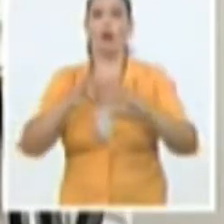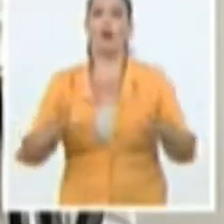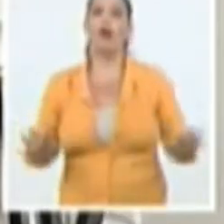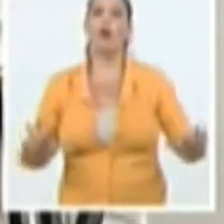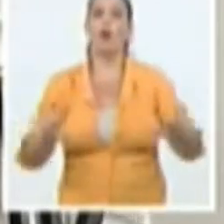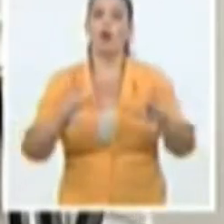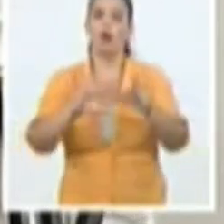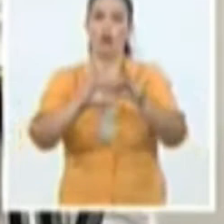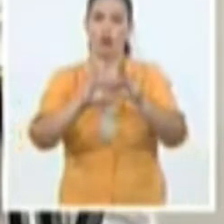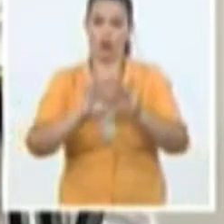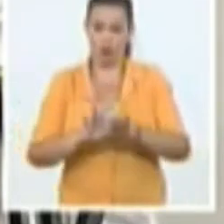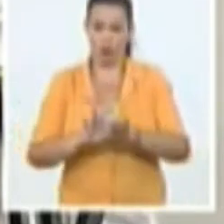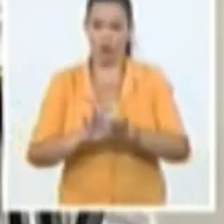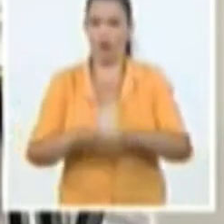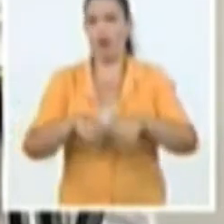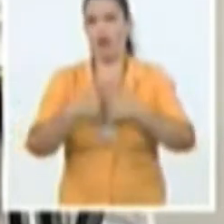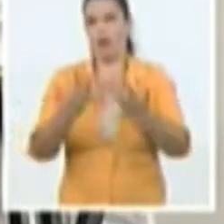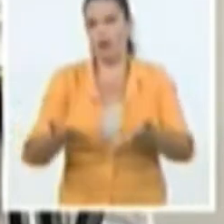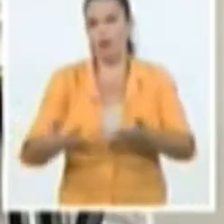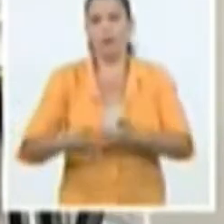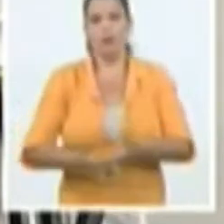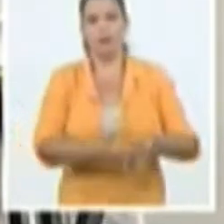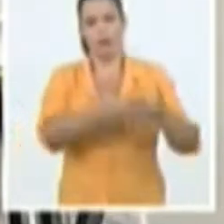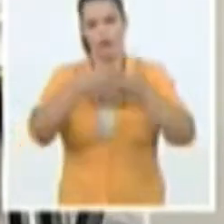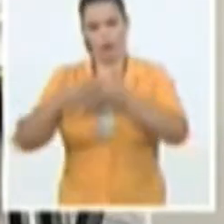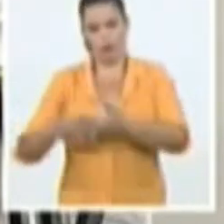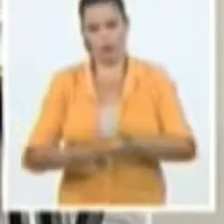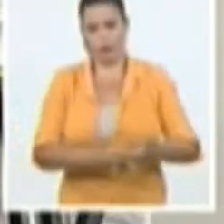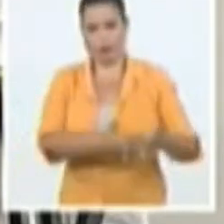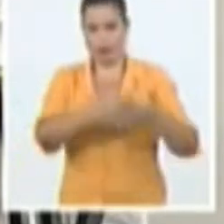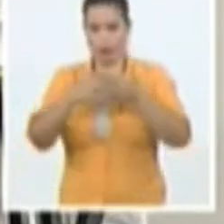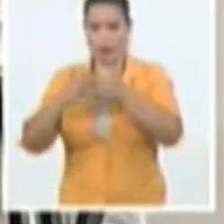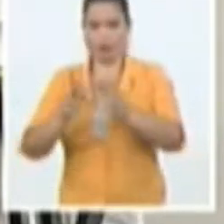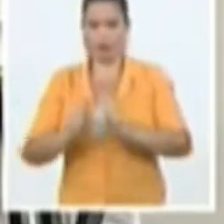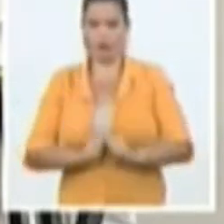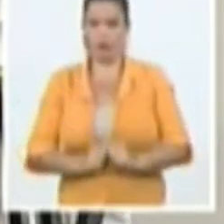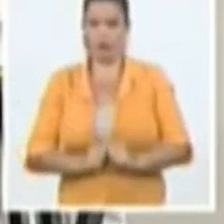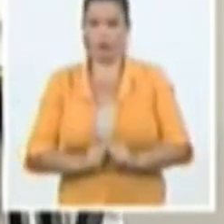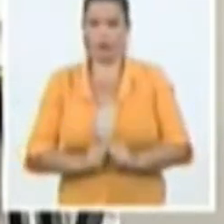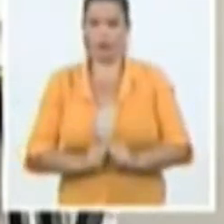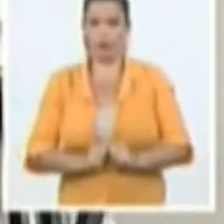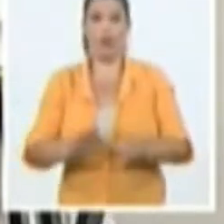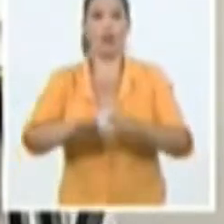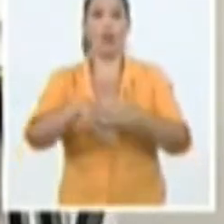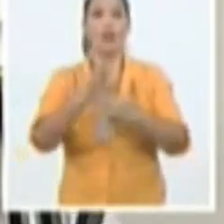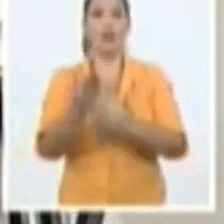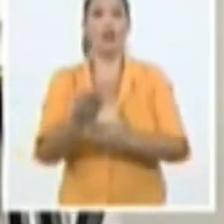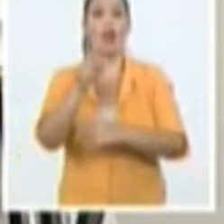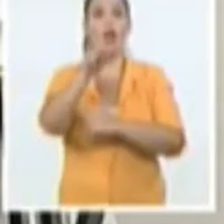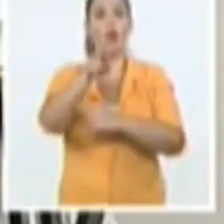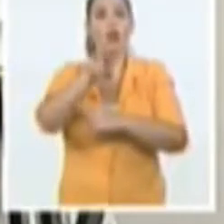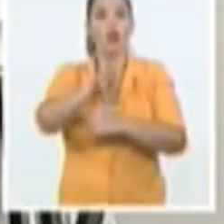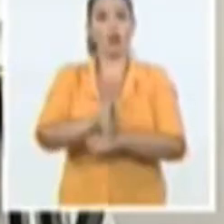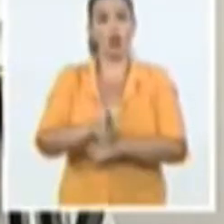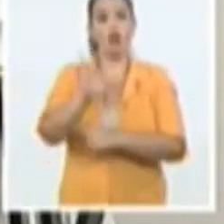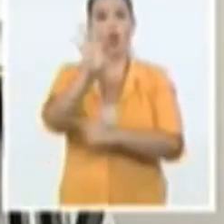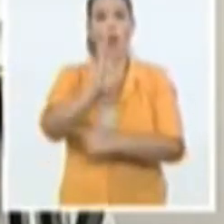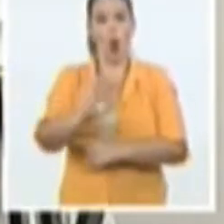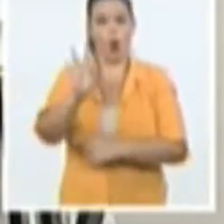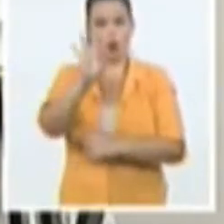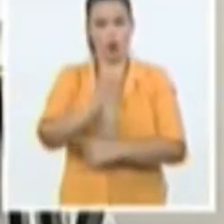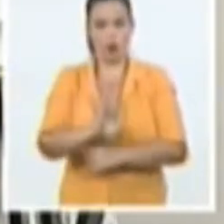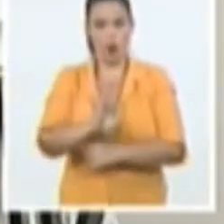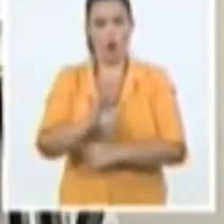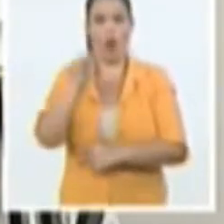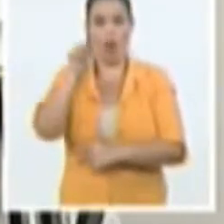sus promotores. El 12 de octubre, las autoridades gubernamentales de los